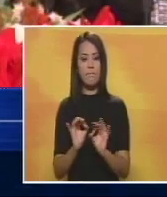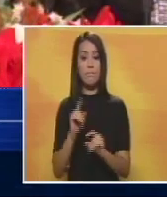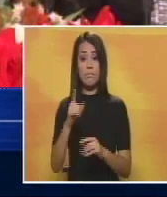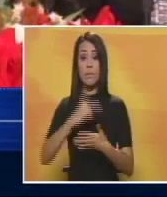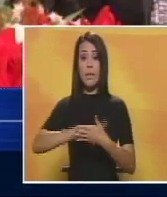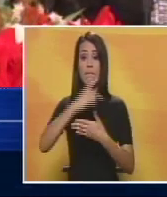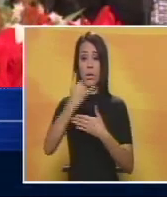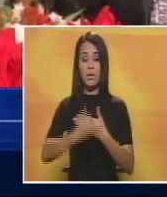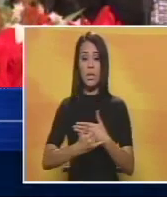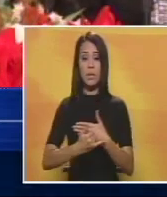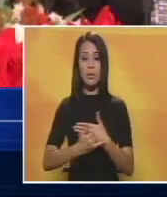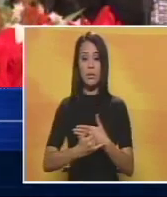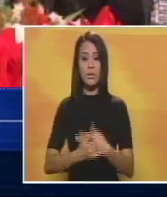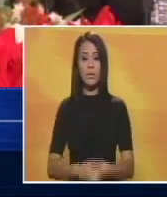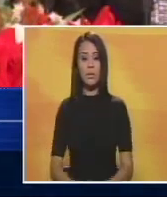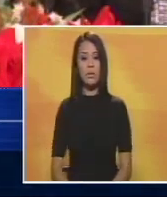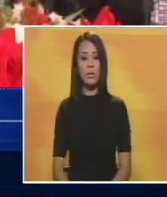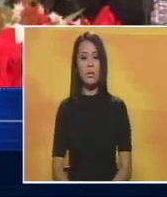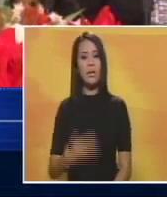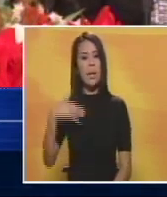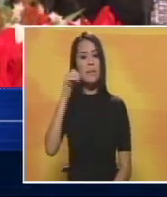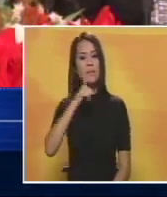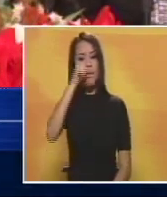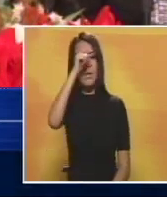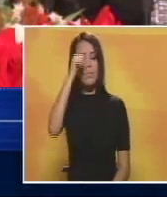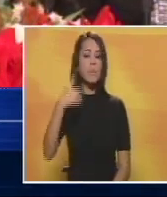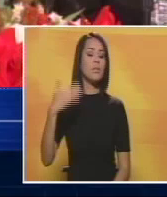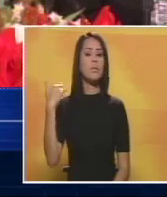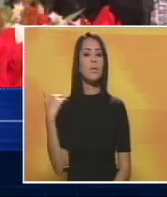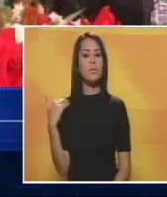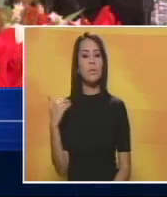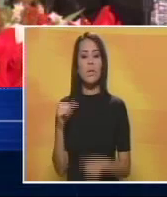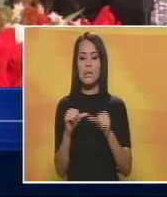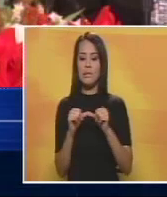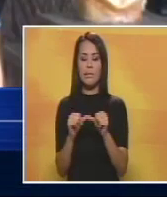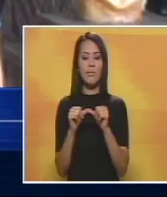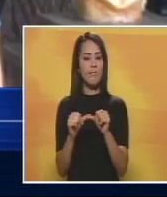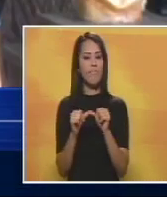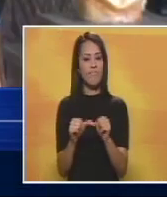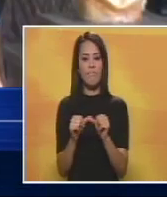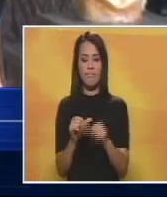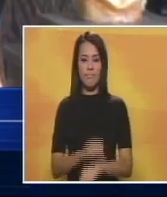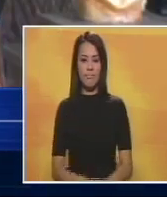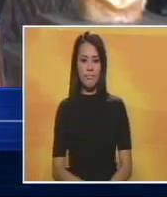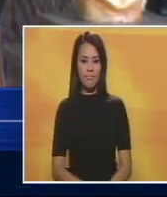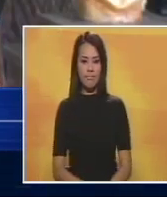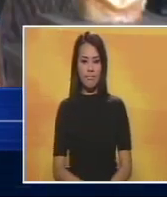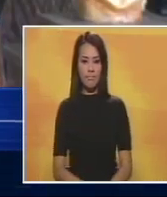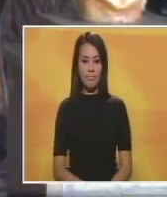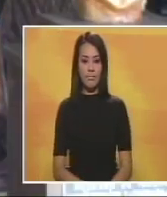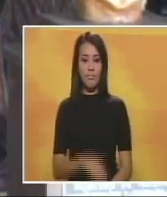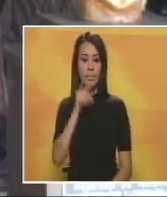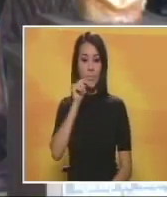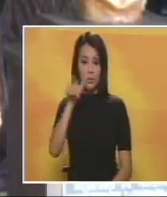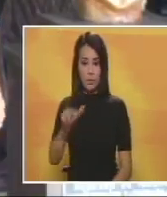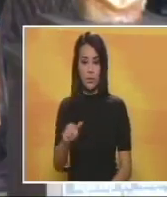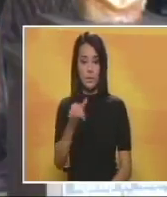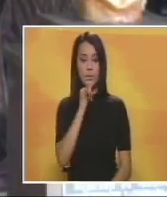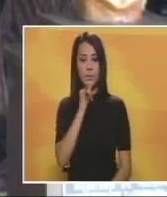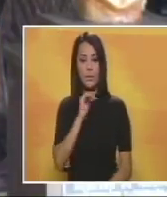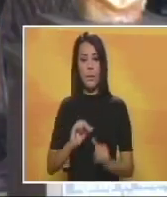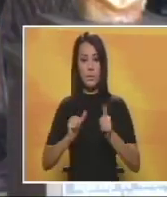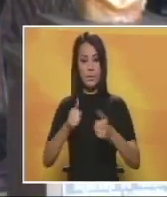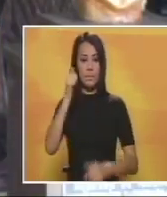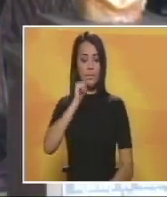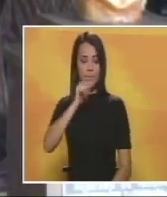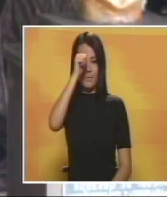proyecto. Que lo que ocurrió aquí el fin de semana ocurra permanentemente. El mandatario municipal informó que a partir de este